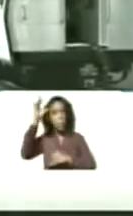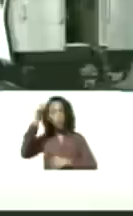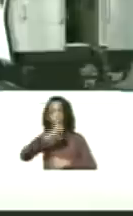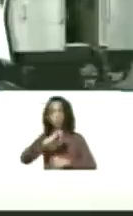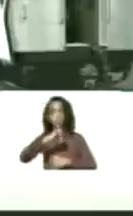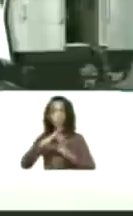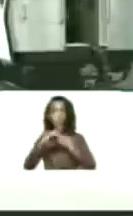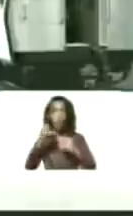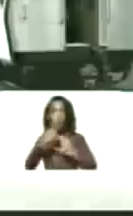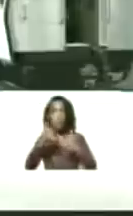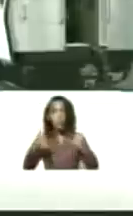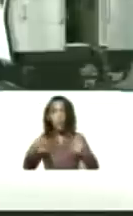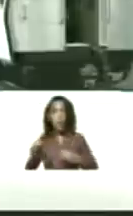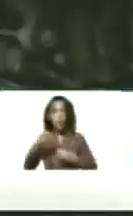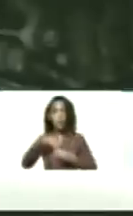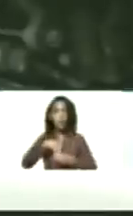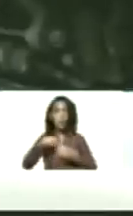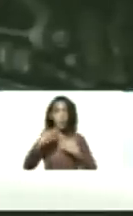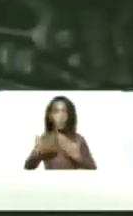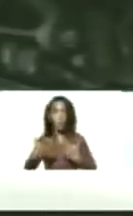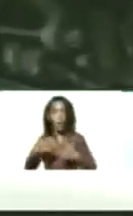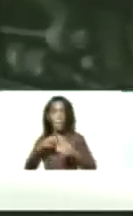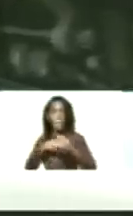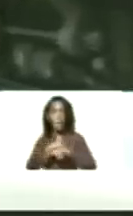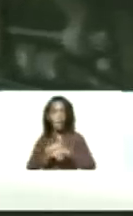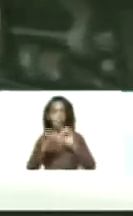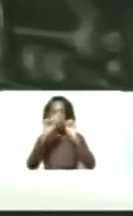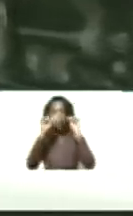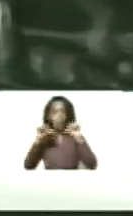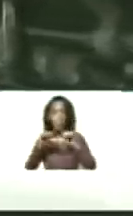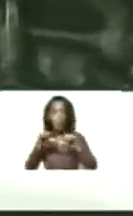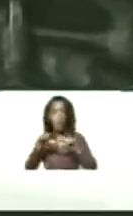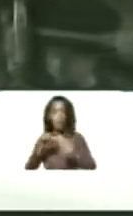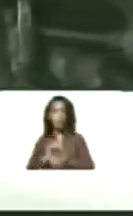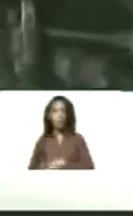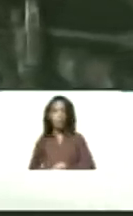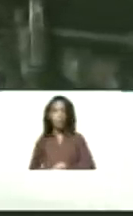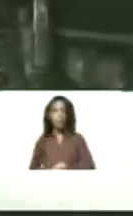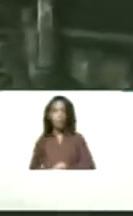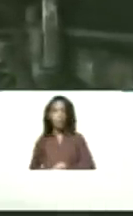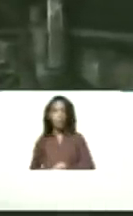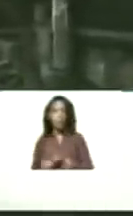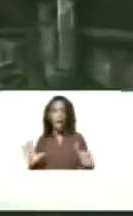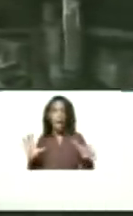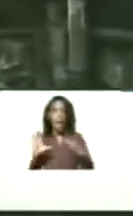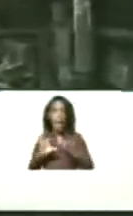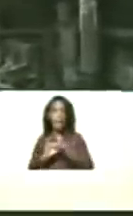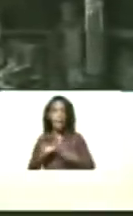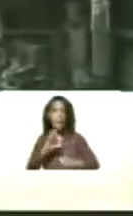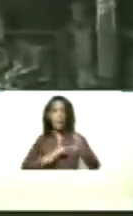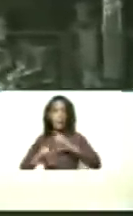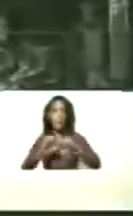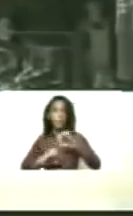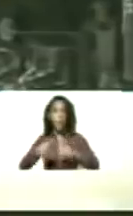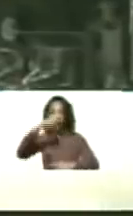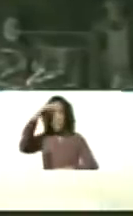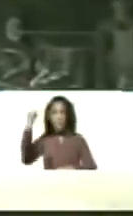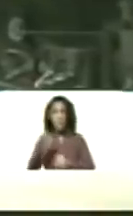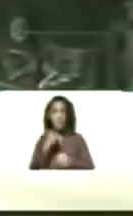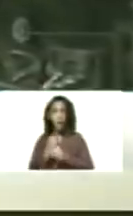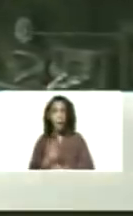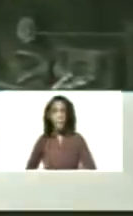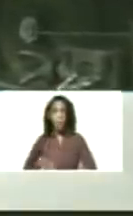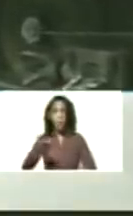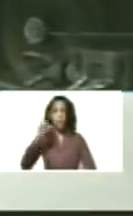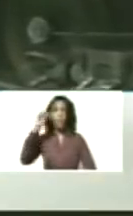a todo el cableado interno del sistema de trenes. También Alianza Científico Obrera. Sí, es importante